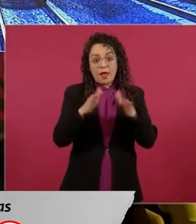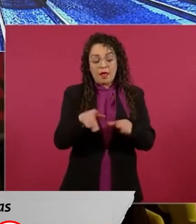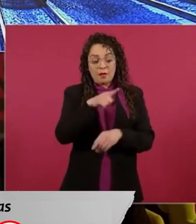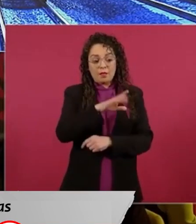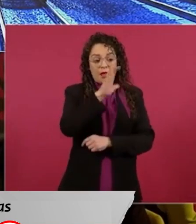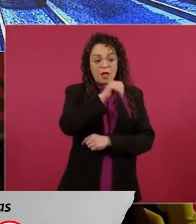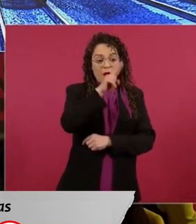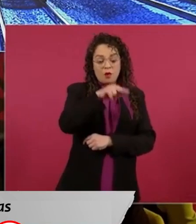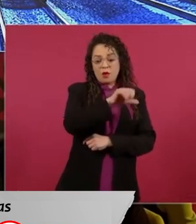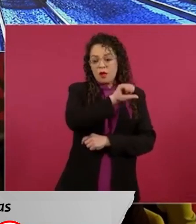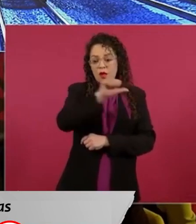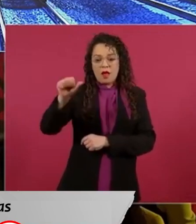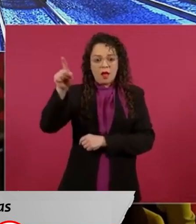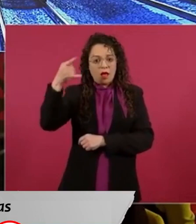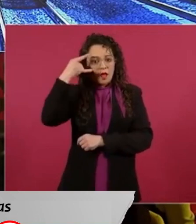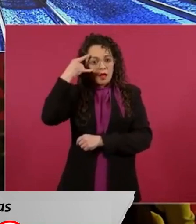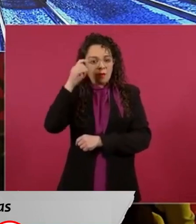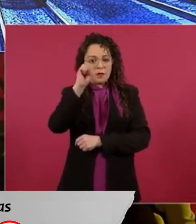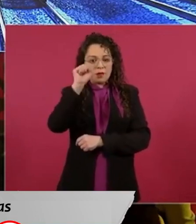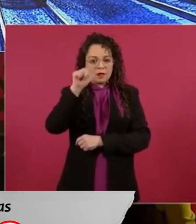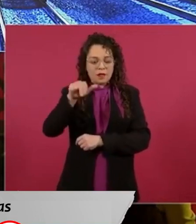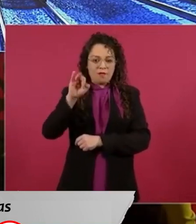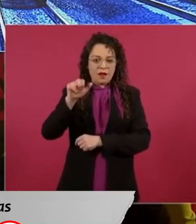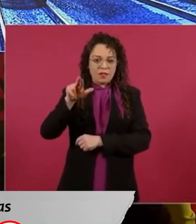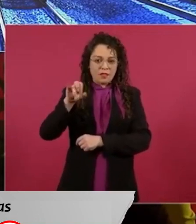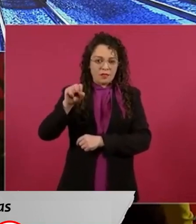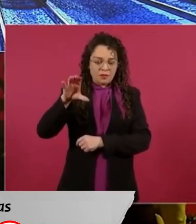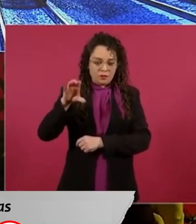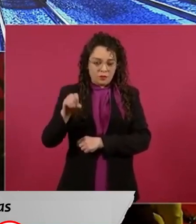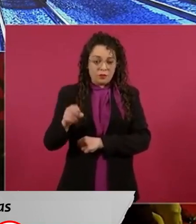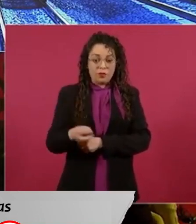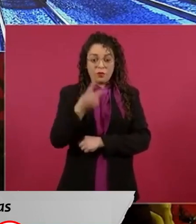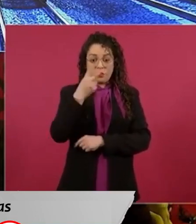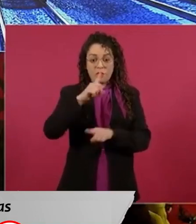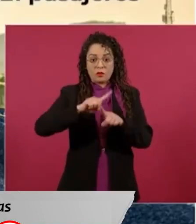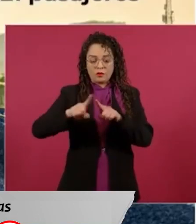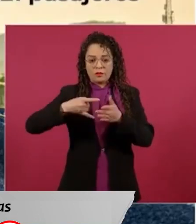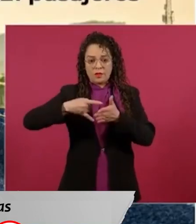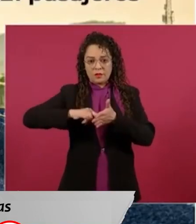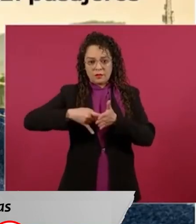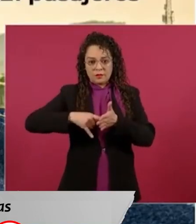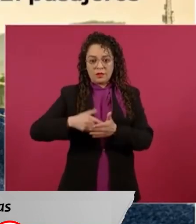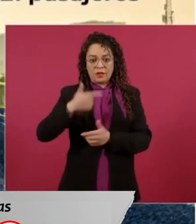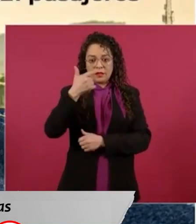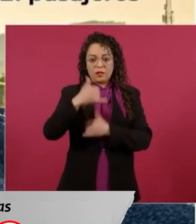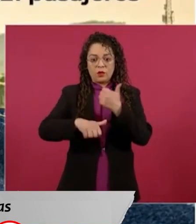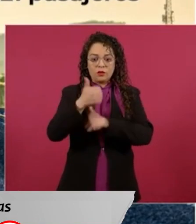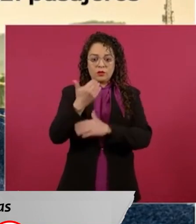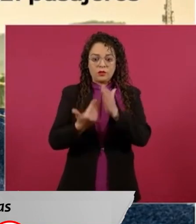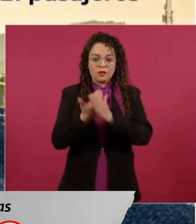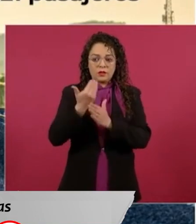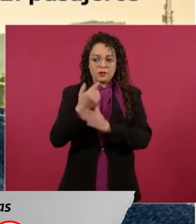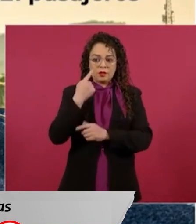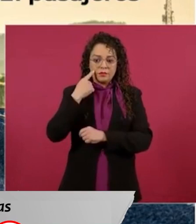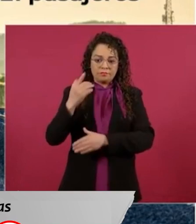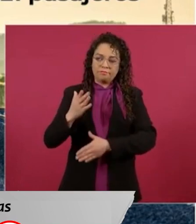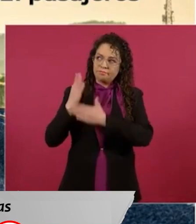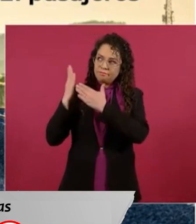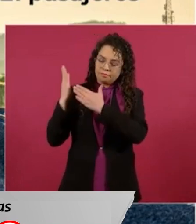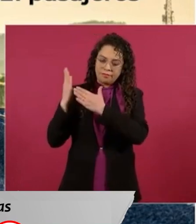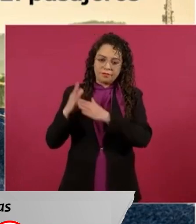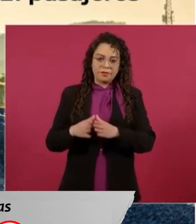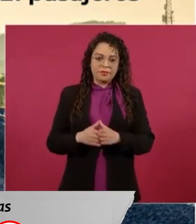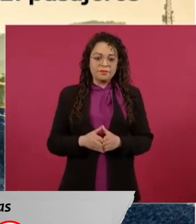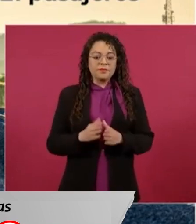Cancún a San Francisco de Campeche y retorno en dos horarios, 7 y 11 de la mañana. Y posteriormente, desde el